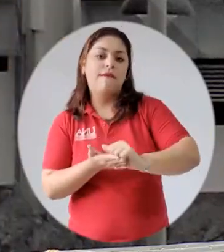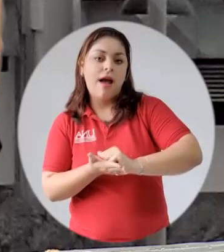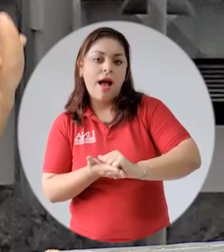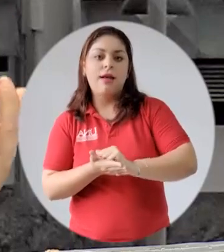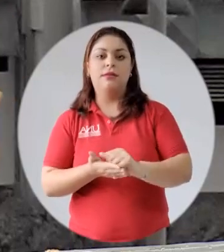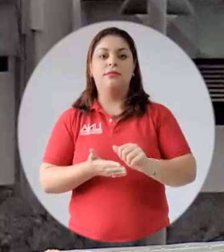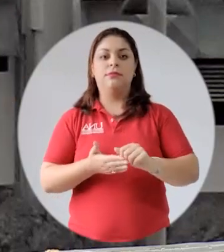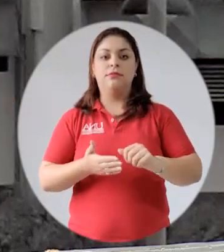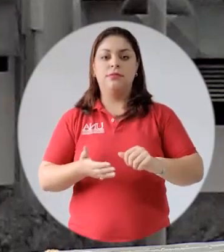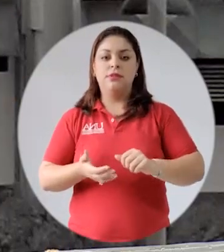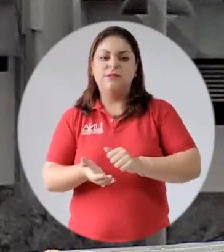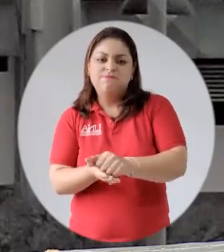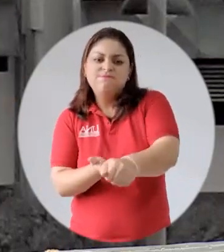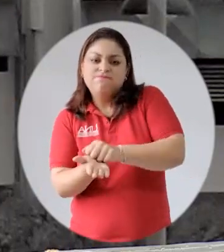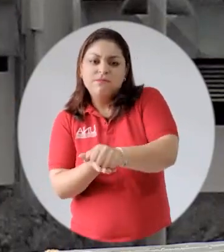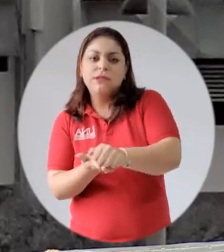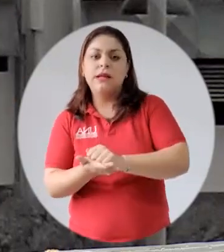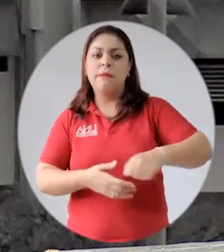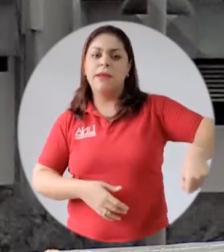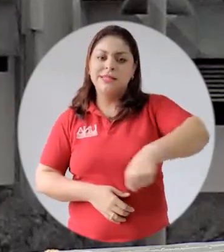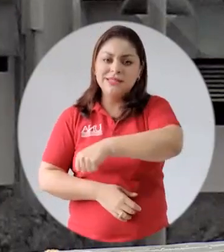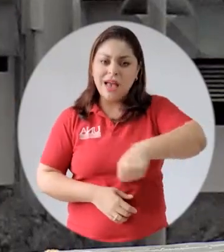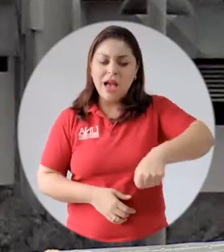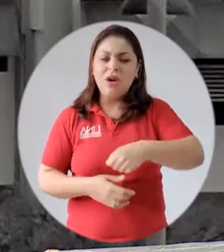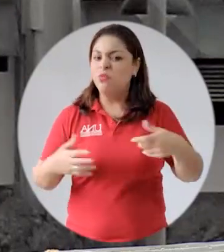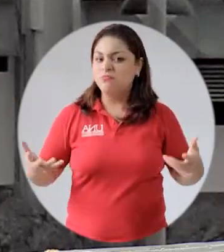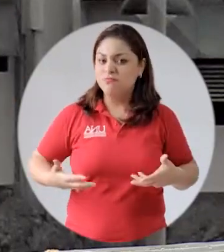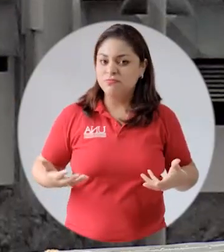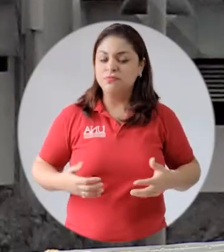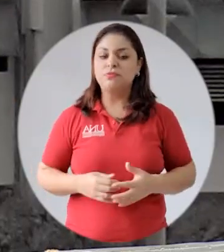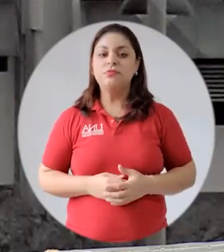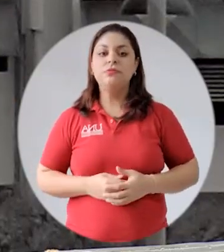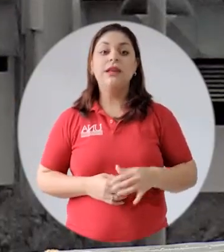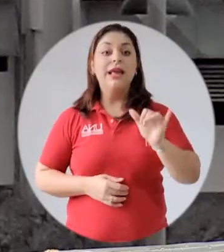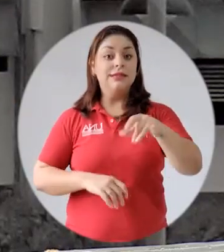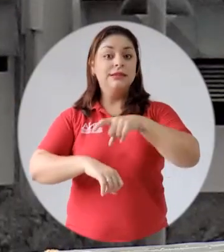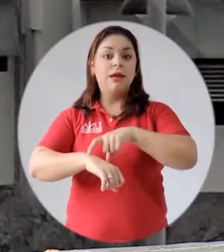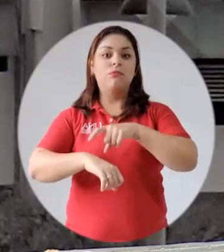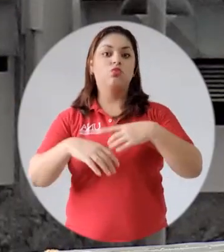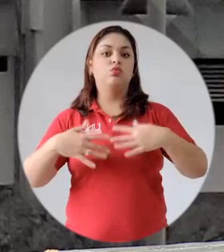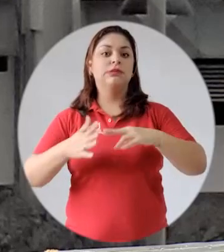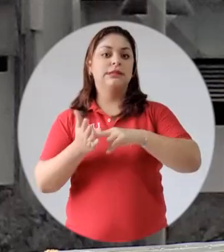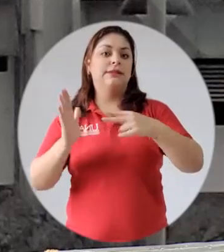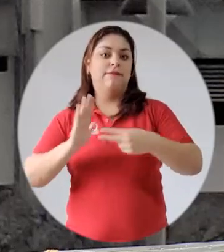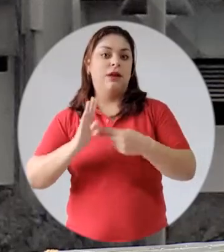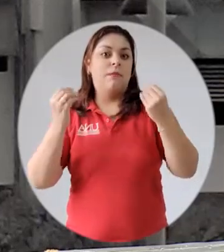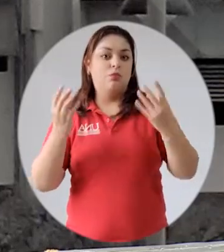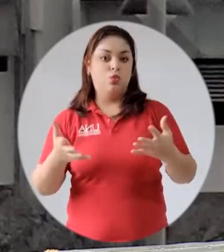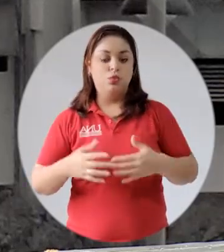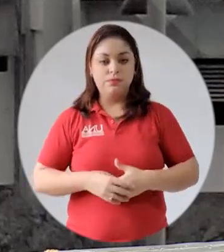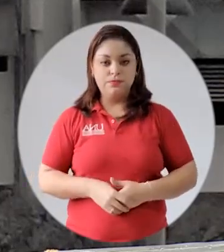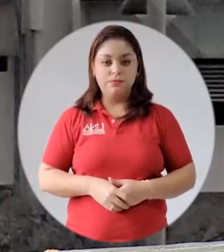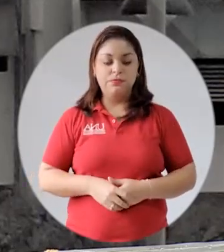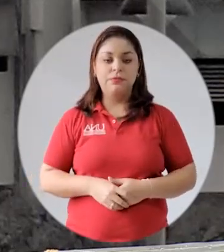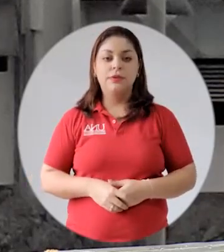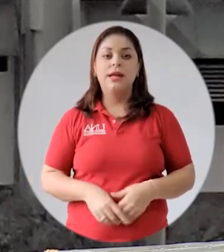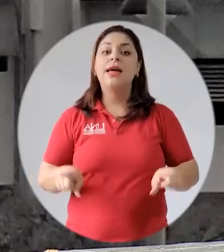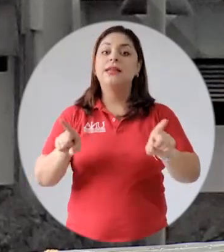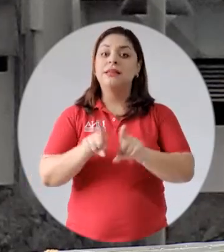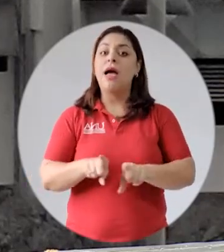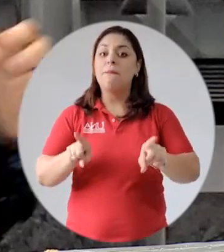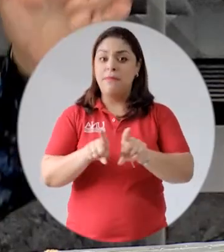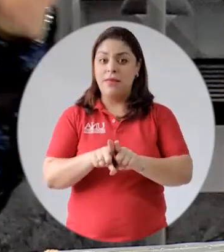en la encuesta mide el tiempo de estar pendiente. Esos datos que acaba de dar Freddy son como